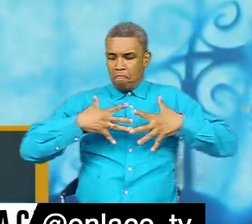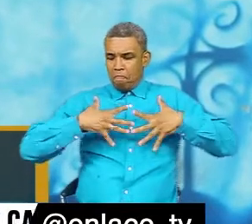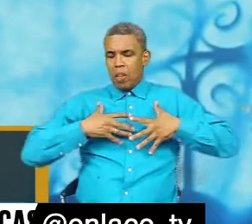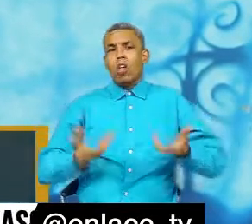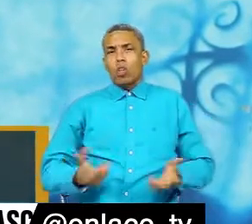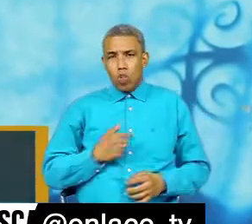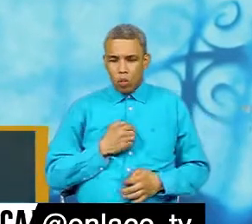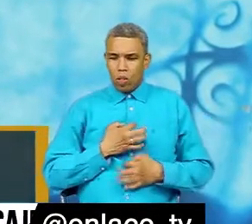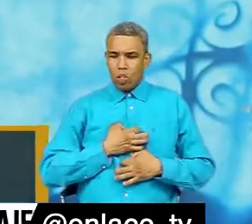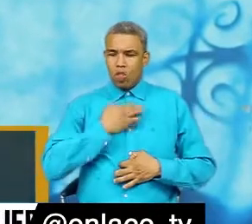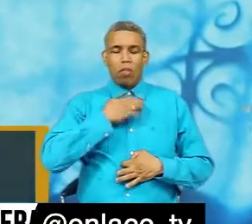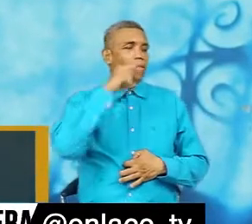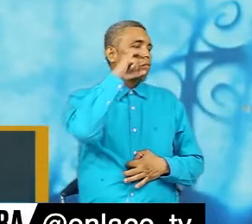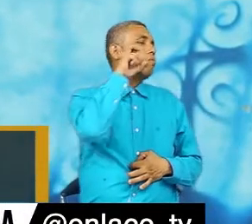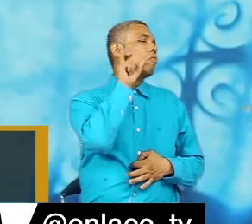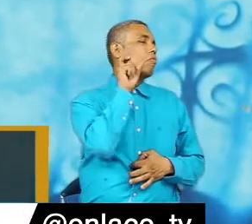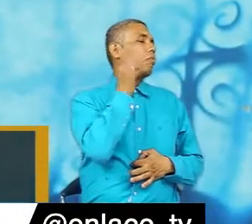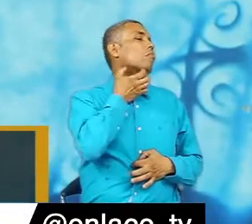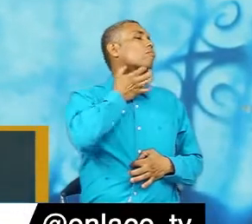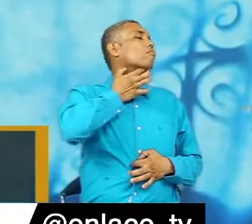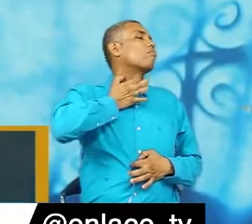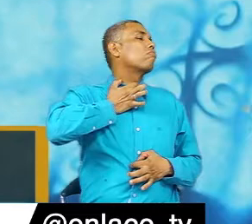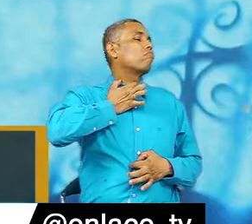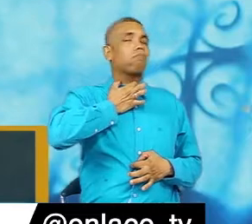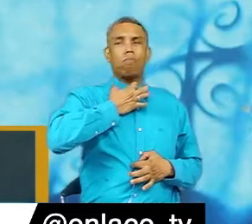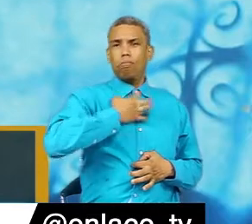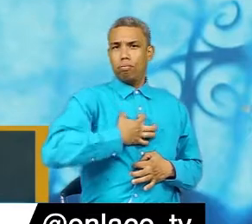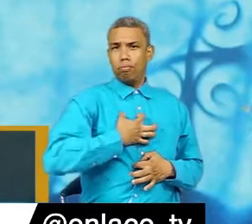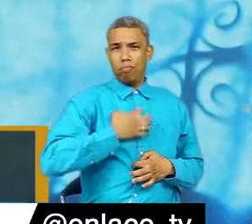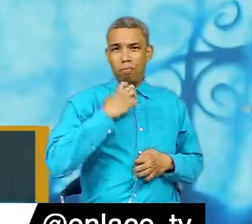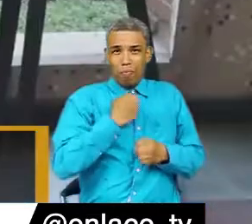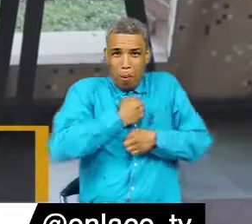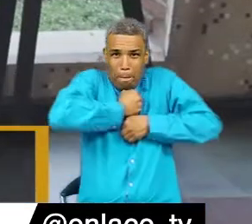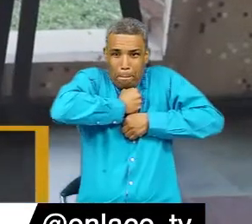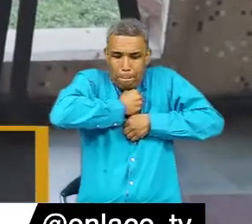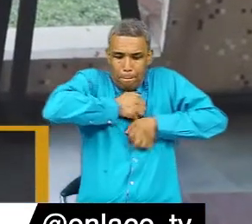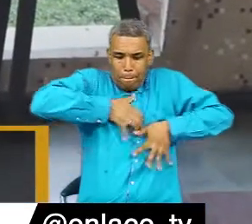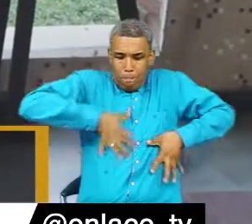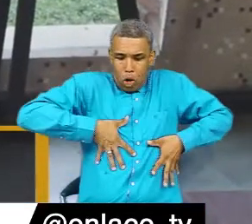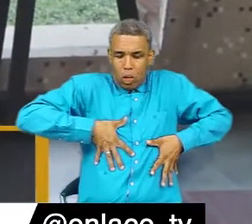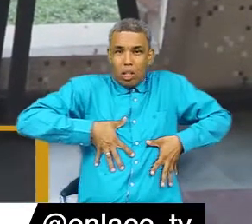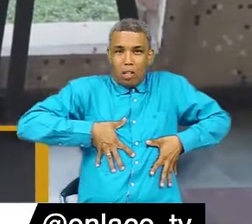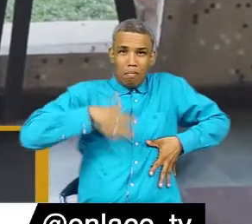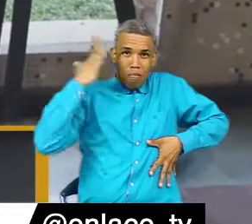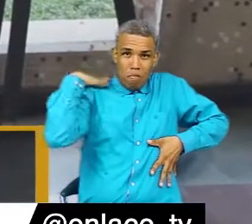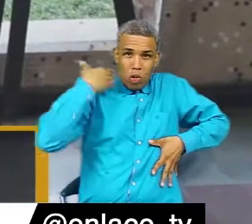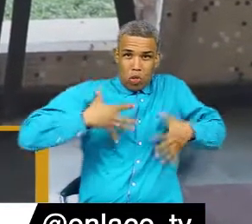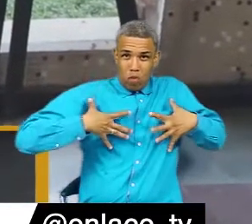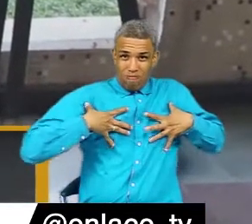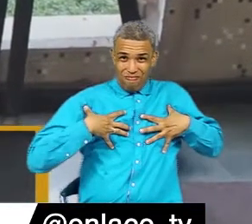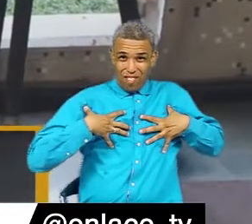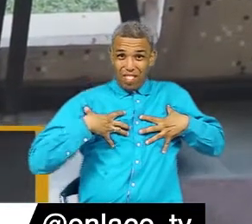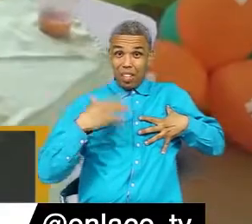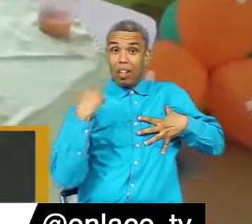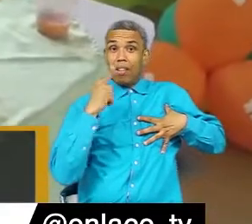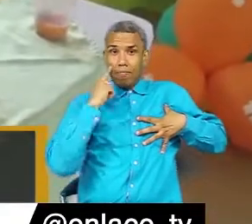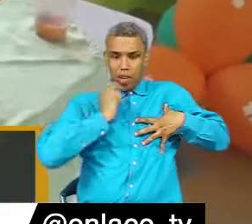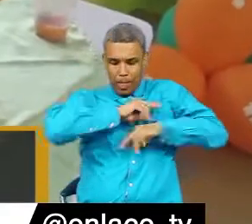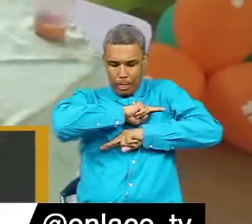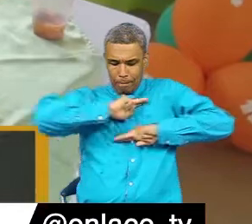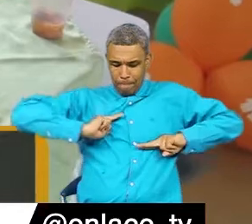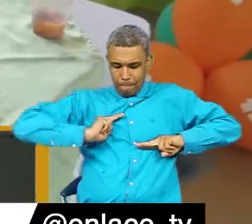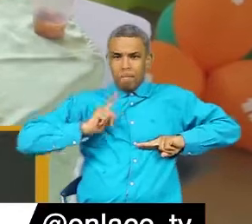la faringe, la laringe, la tráquea, los bronquios, los pulmones y el diafragma. Dentro de los